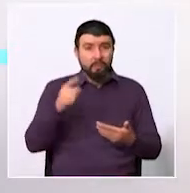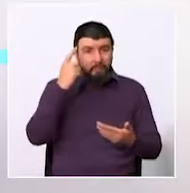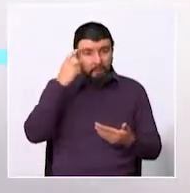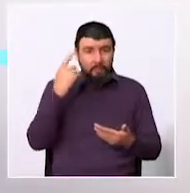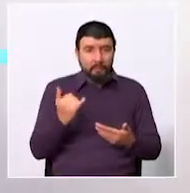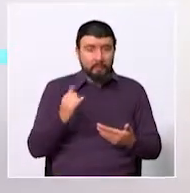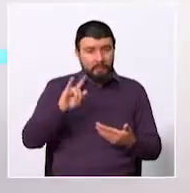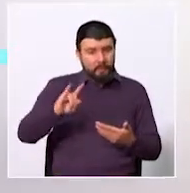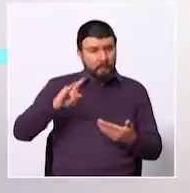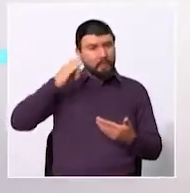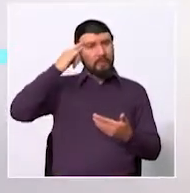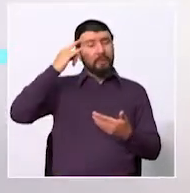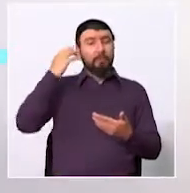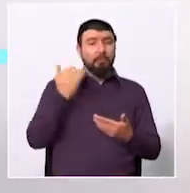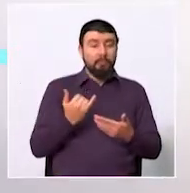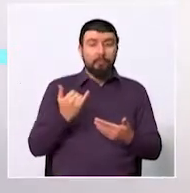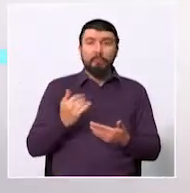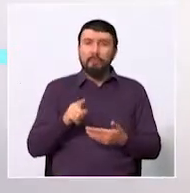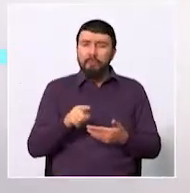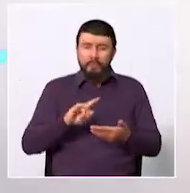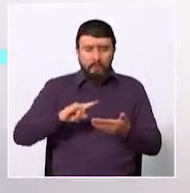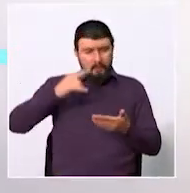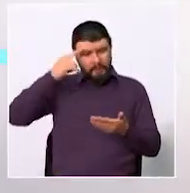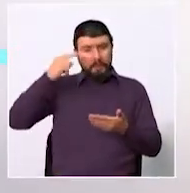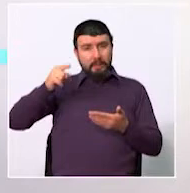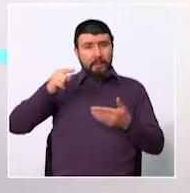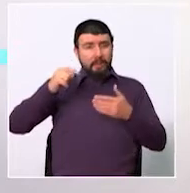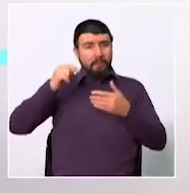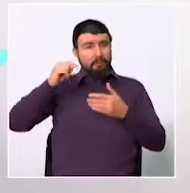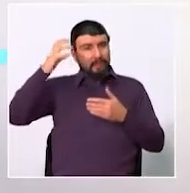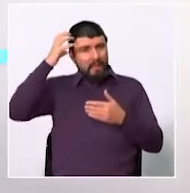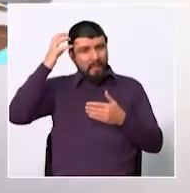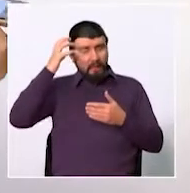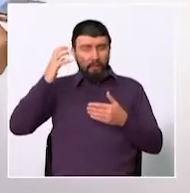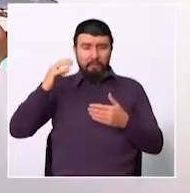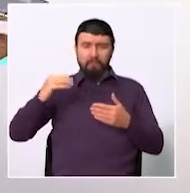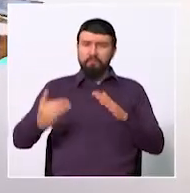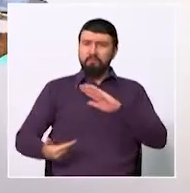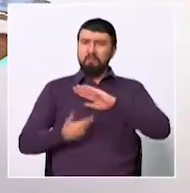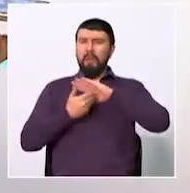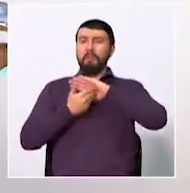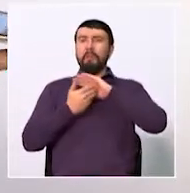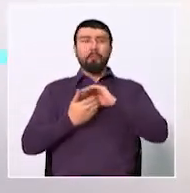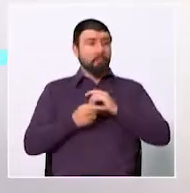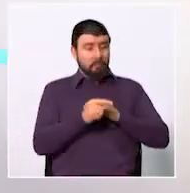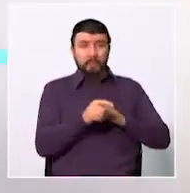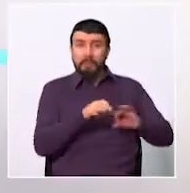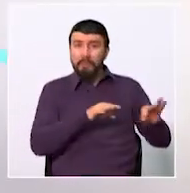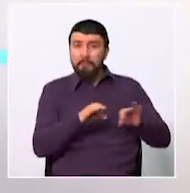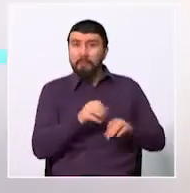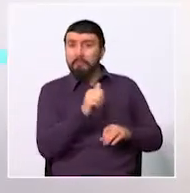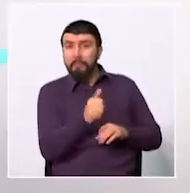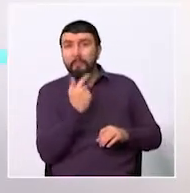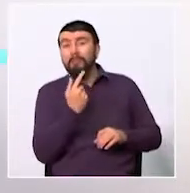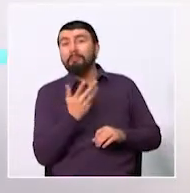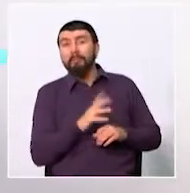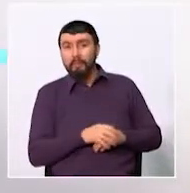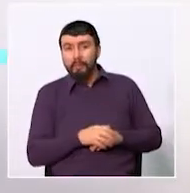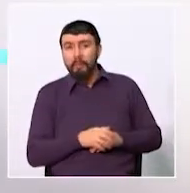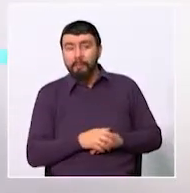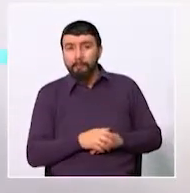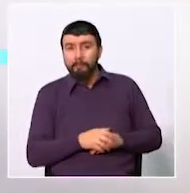una onda de 9 millones de ondas por segundo pues todo lo que explica en nuestra productora en esa nota